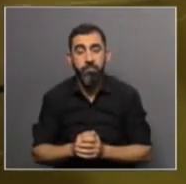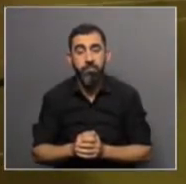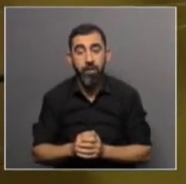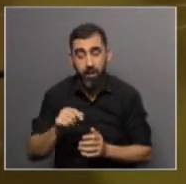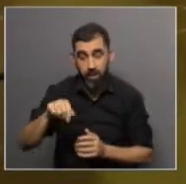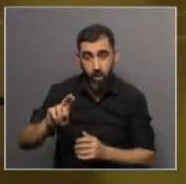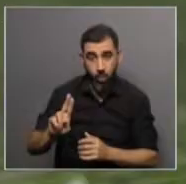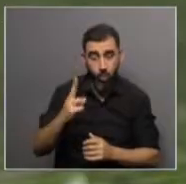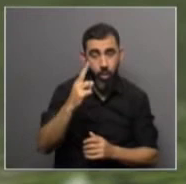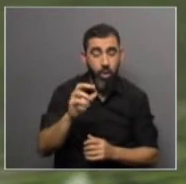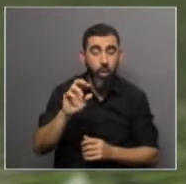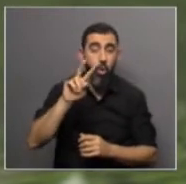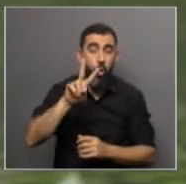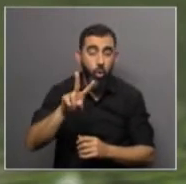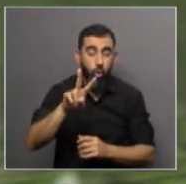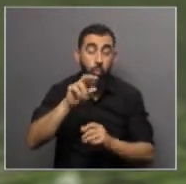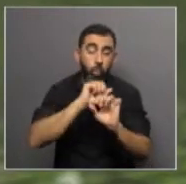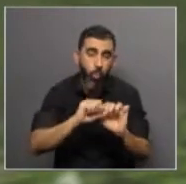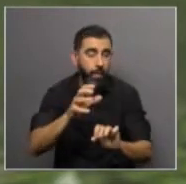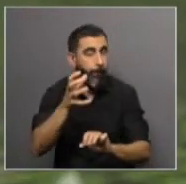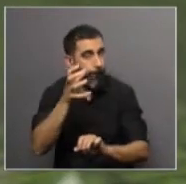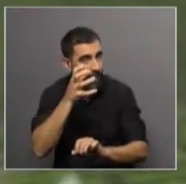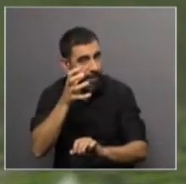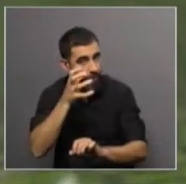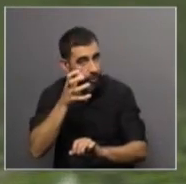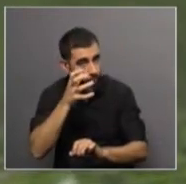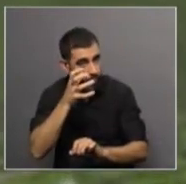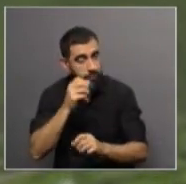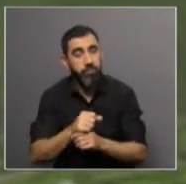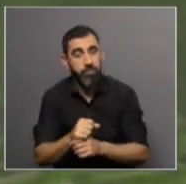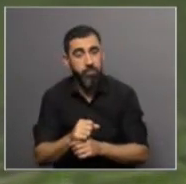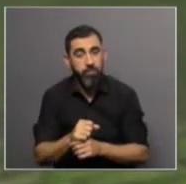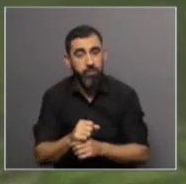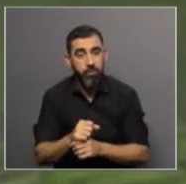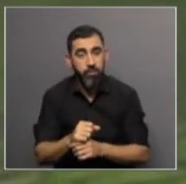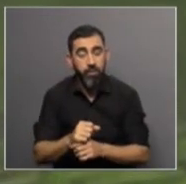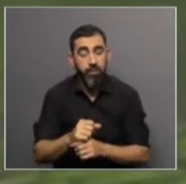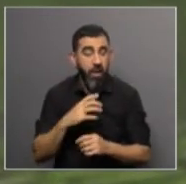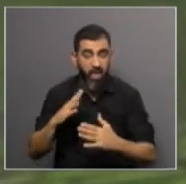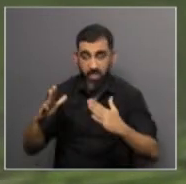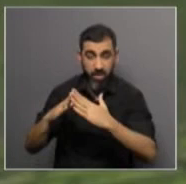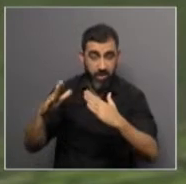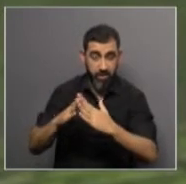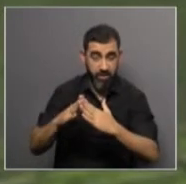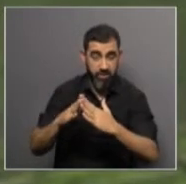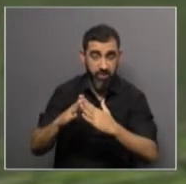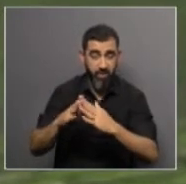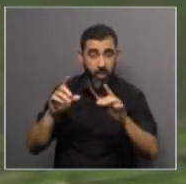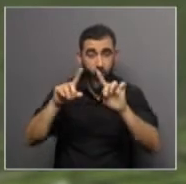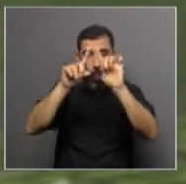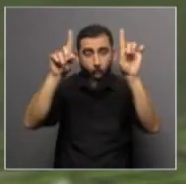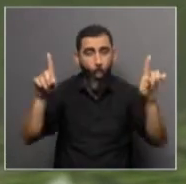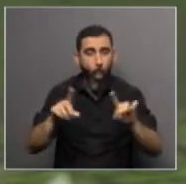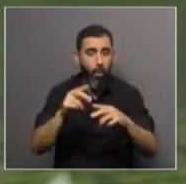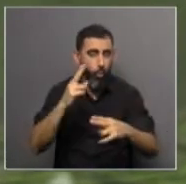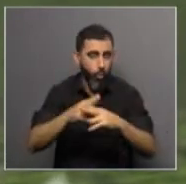En Uruguay tenemos dos especies que pueden ser peligrosas. La araña domiciliaria, que es la araña de los cuadros, se le